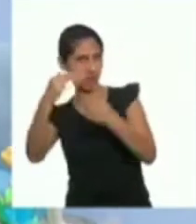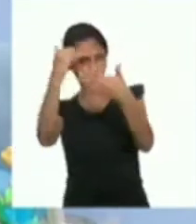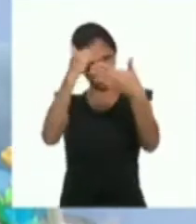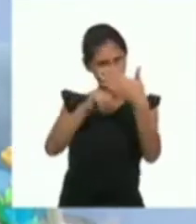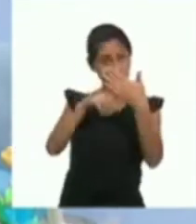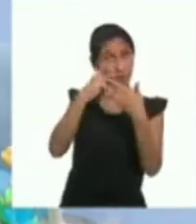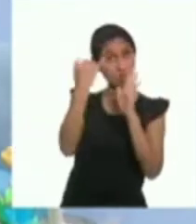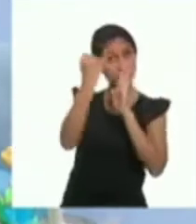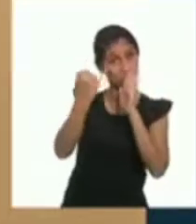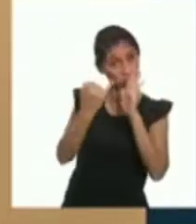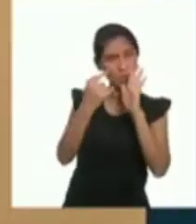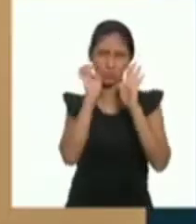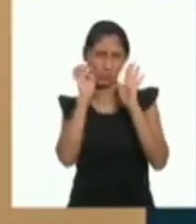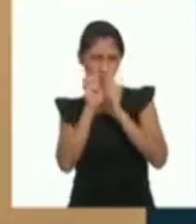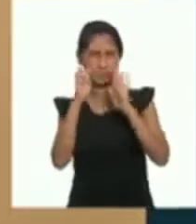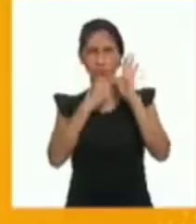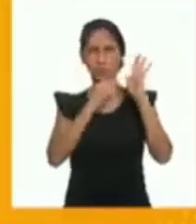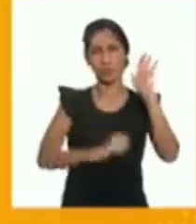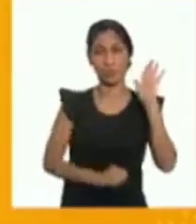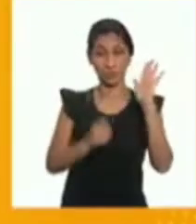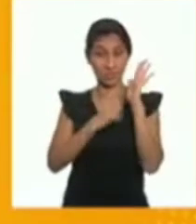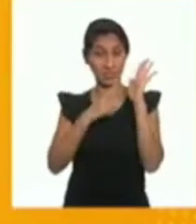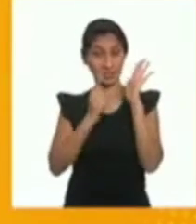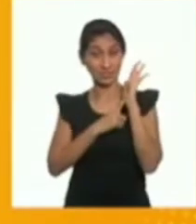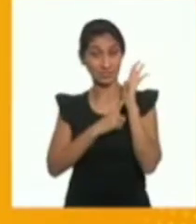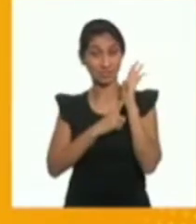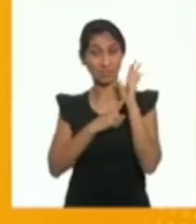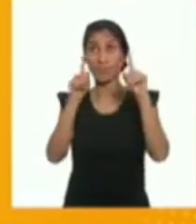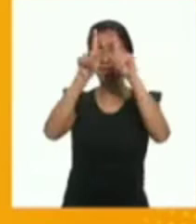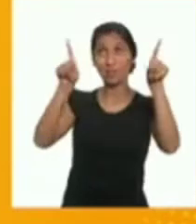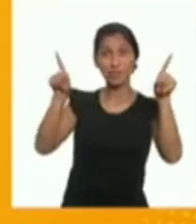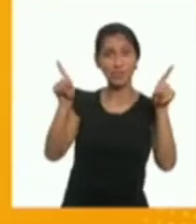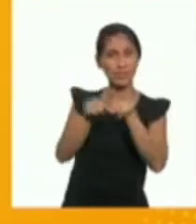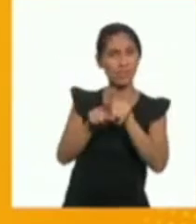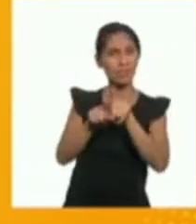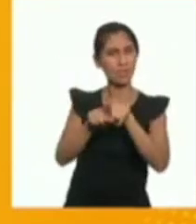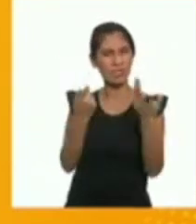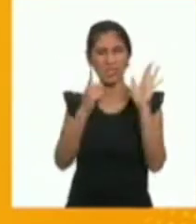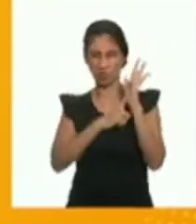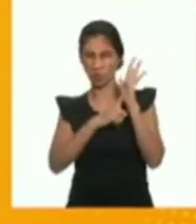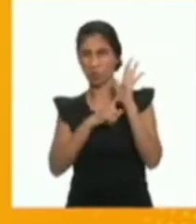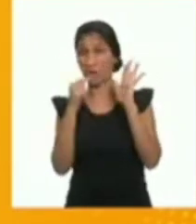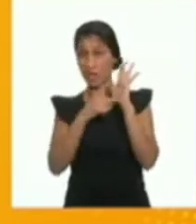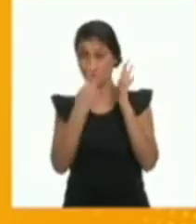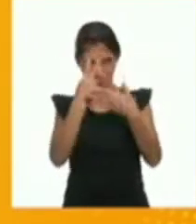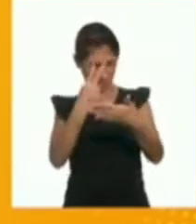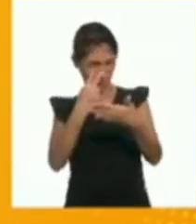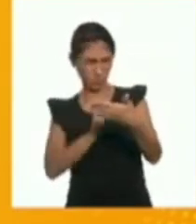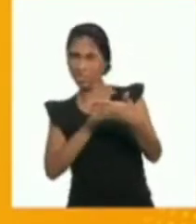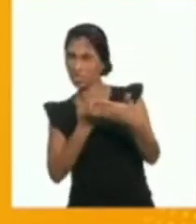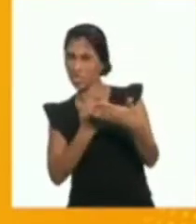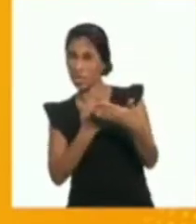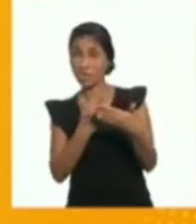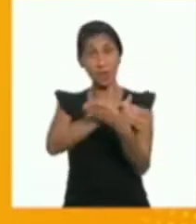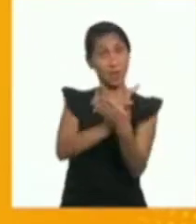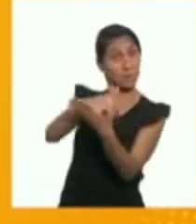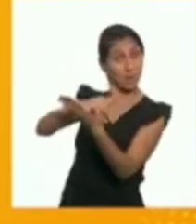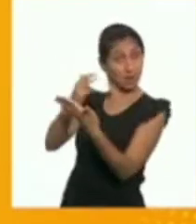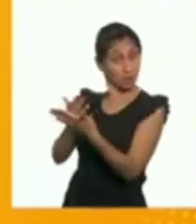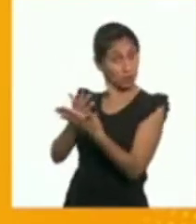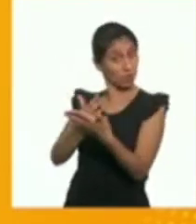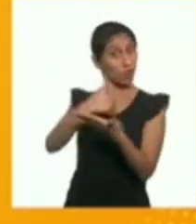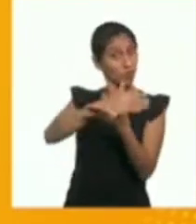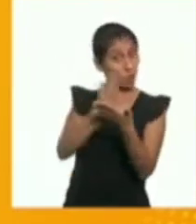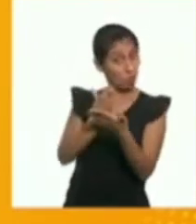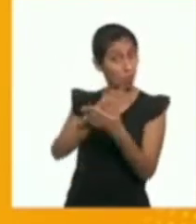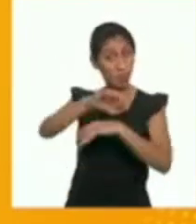espacio lleno de la obra. Veamos un ejemplo. Esta es una tabla de Sarwa de Benuca Ebanán. Acá observamos la escena de la preparación de la